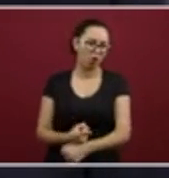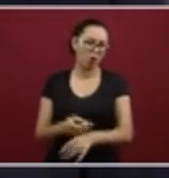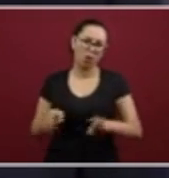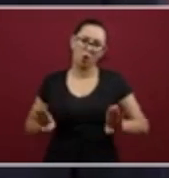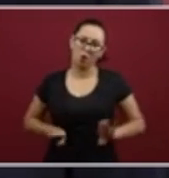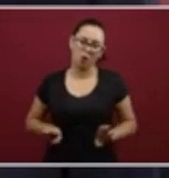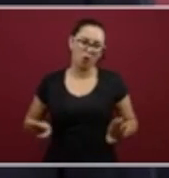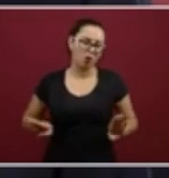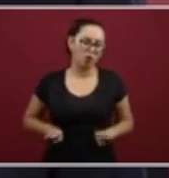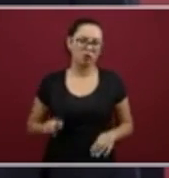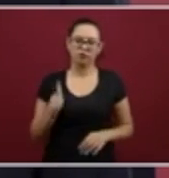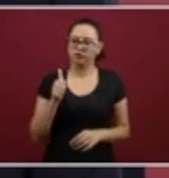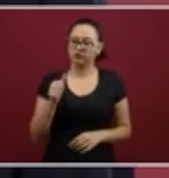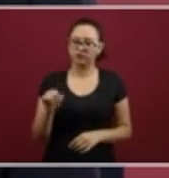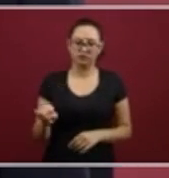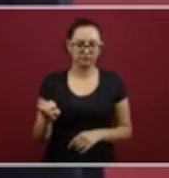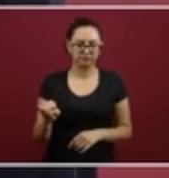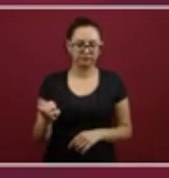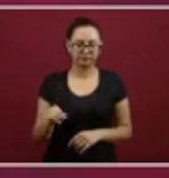pero